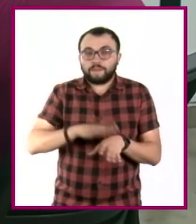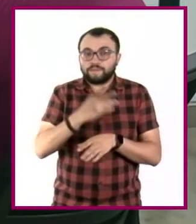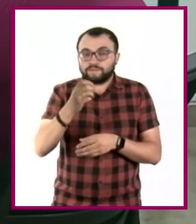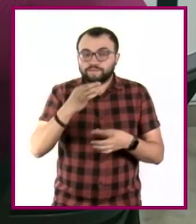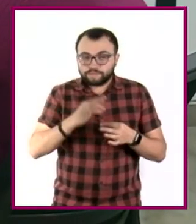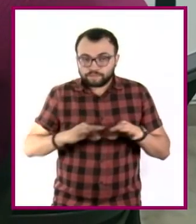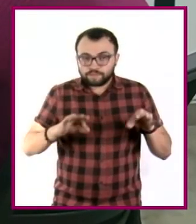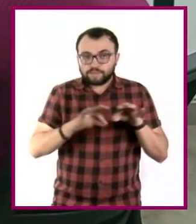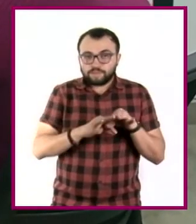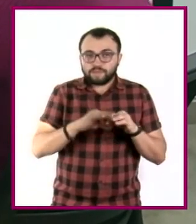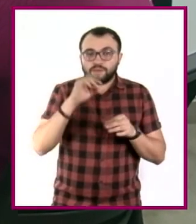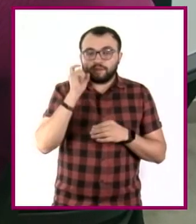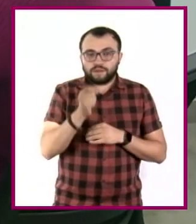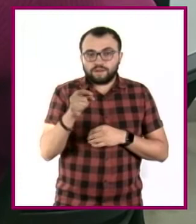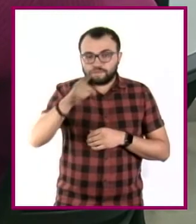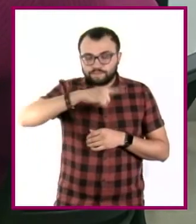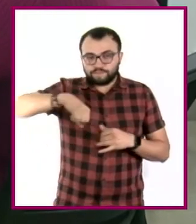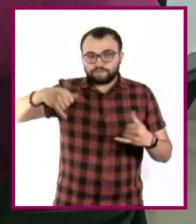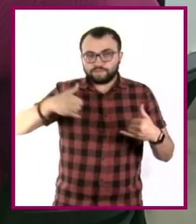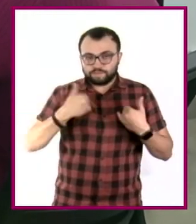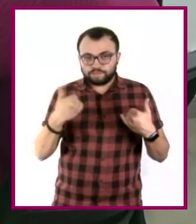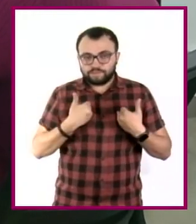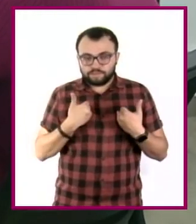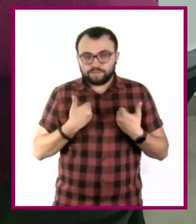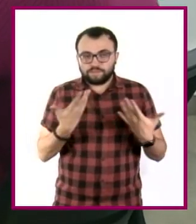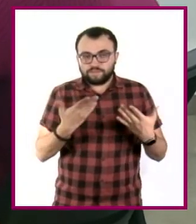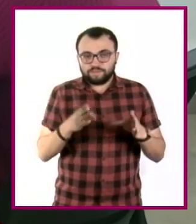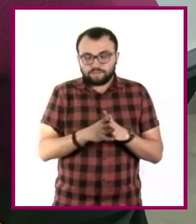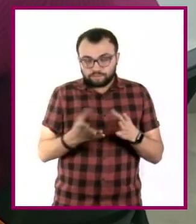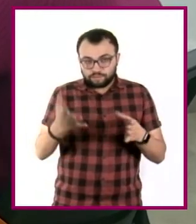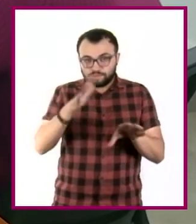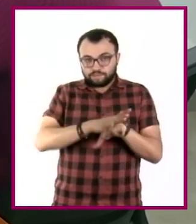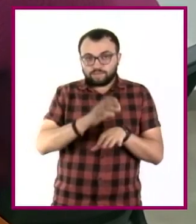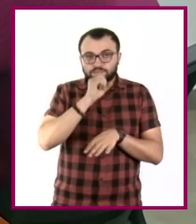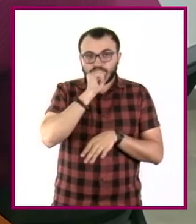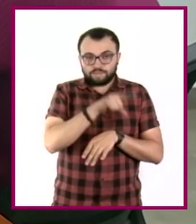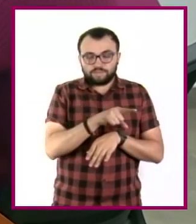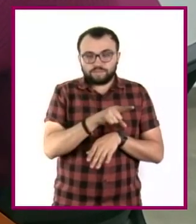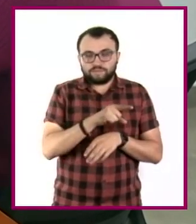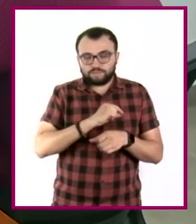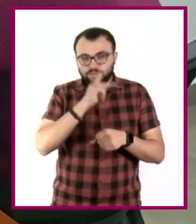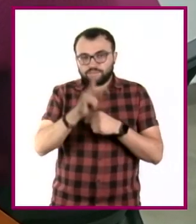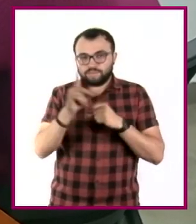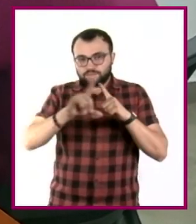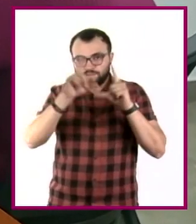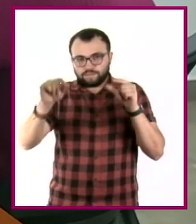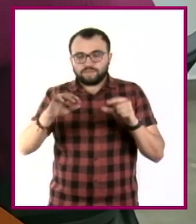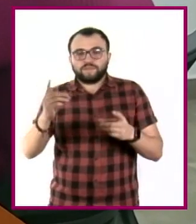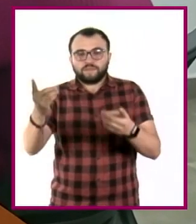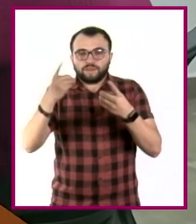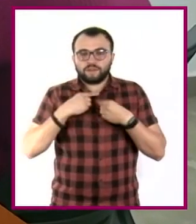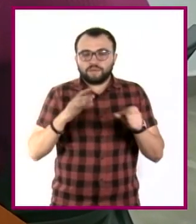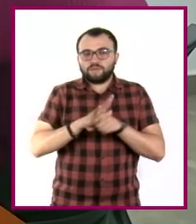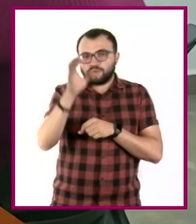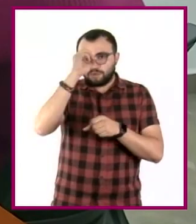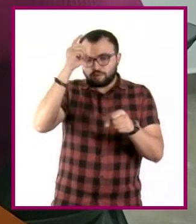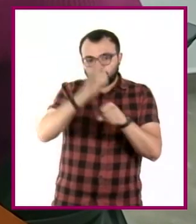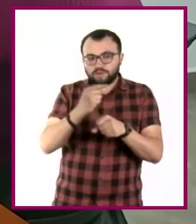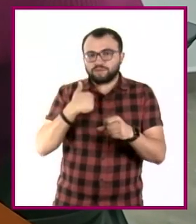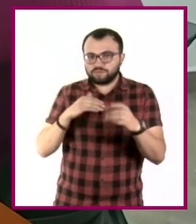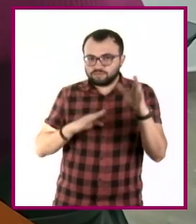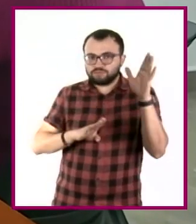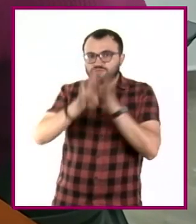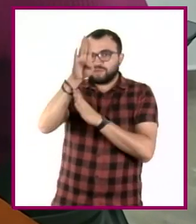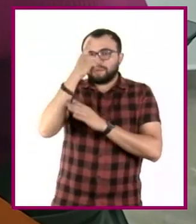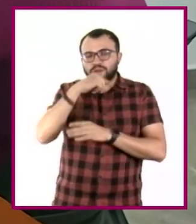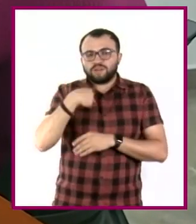los gobiernos impulsen a los jóvenes y los incorporen en los asuntos del país, que nos den la oportunidad de crecimiento para que podamos